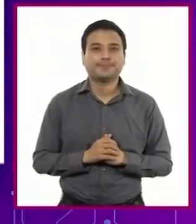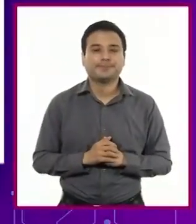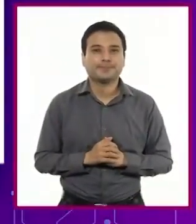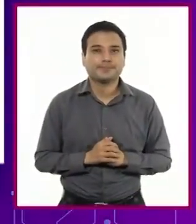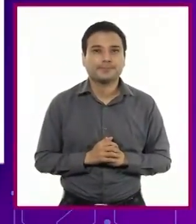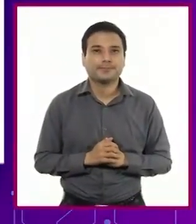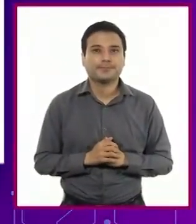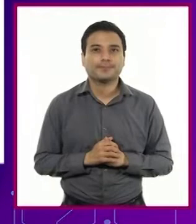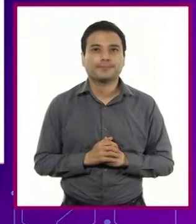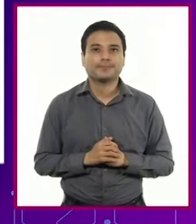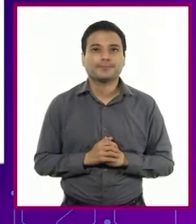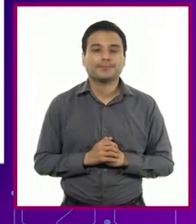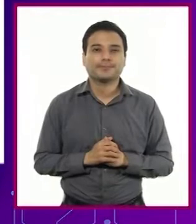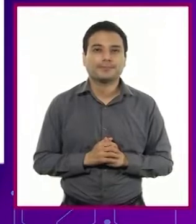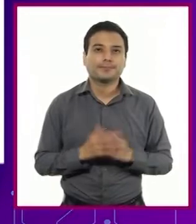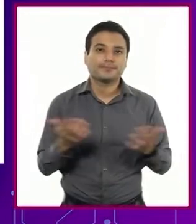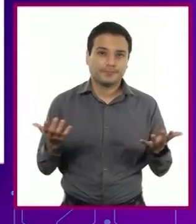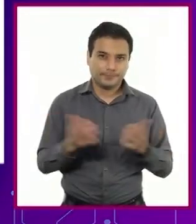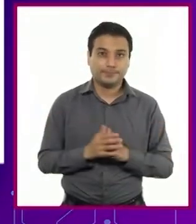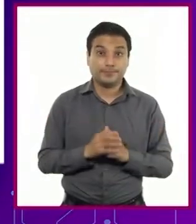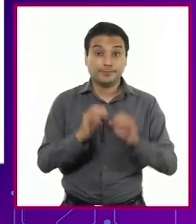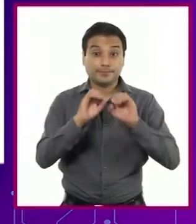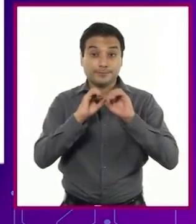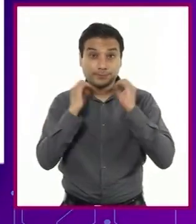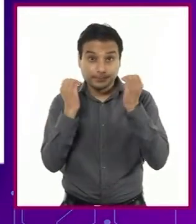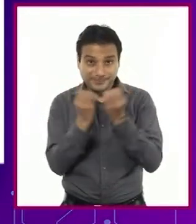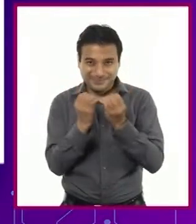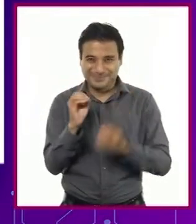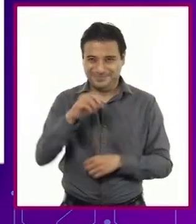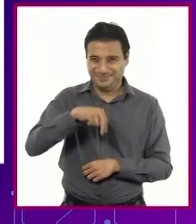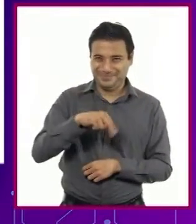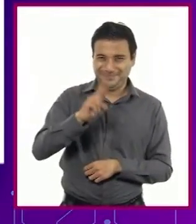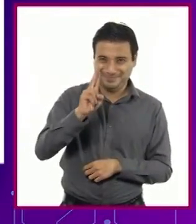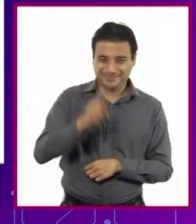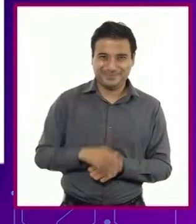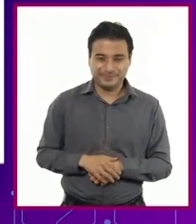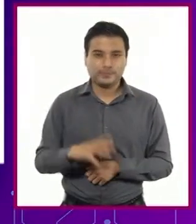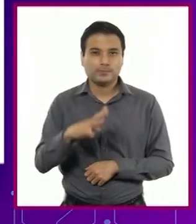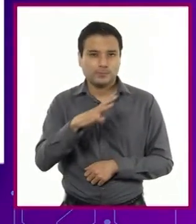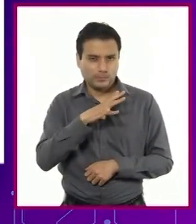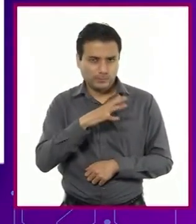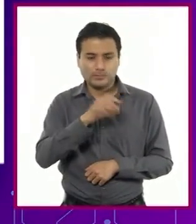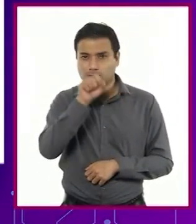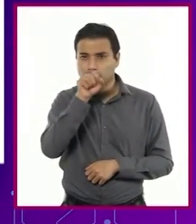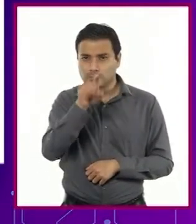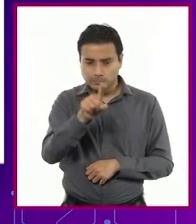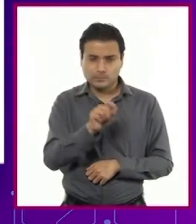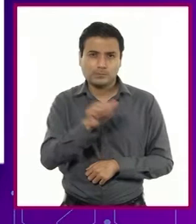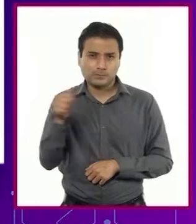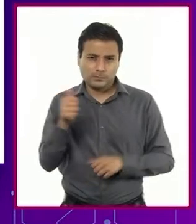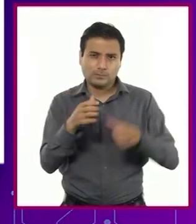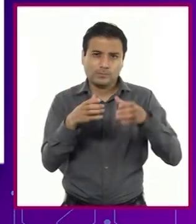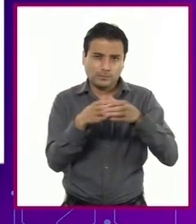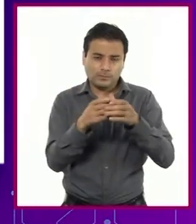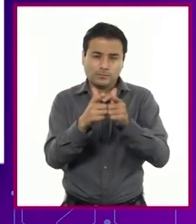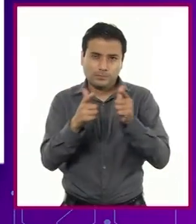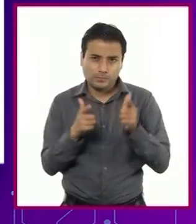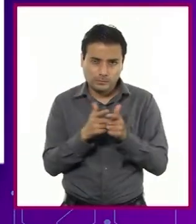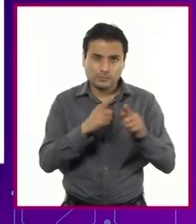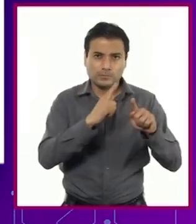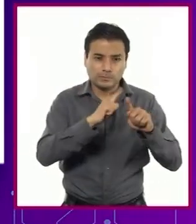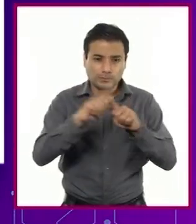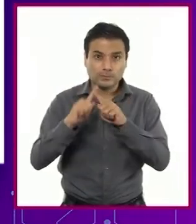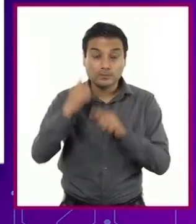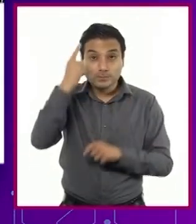del Plan Marshall, la recién creada Organización de las Naciones Unidas fundó organismos alternos que atendieran aquellas severas